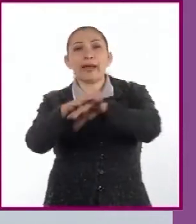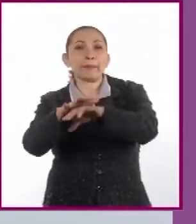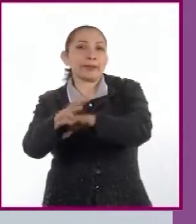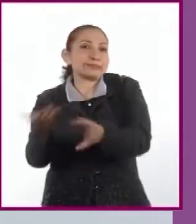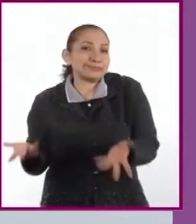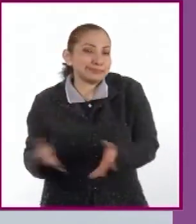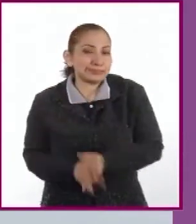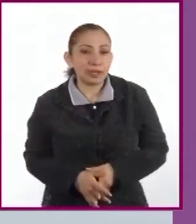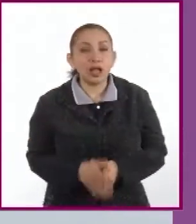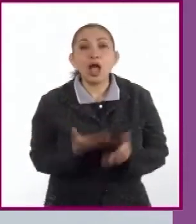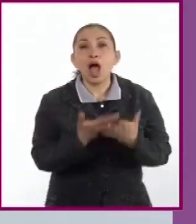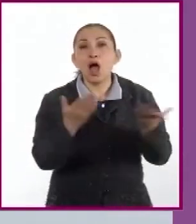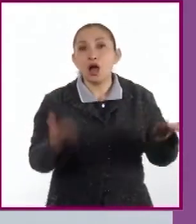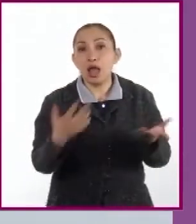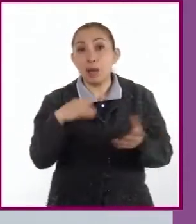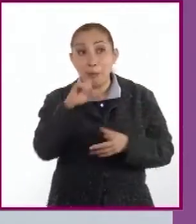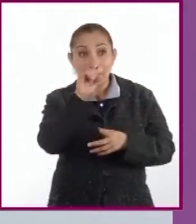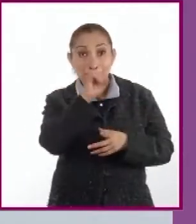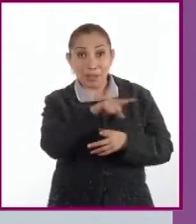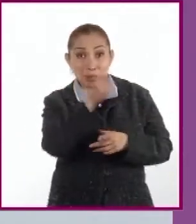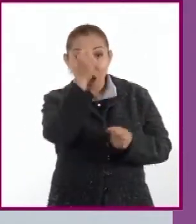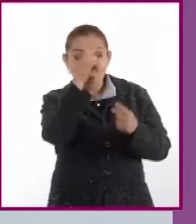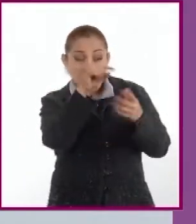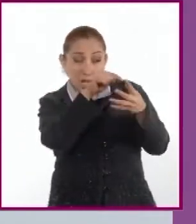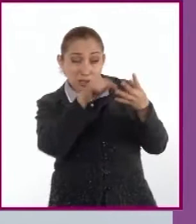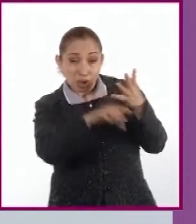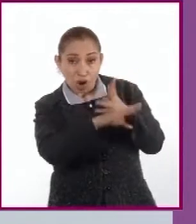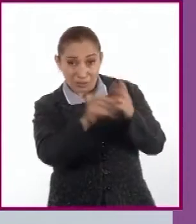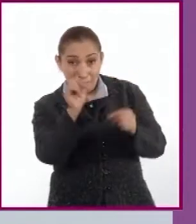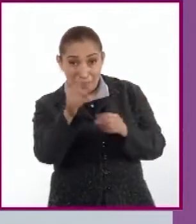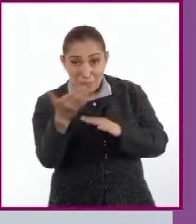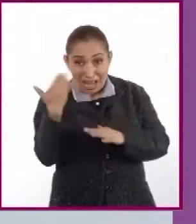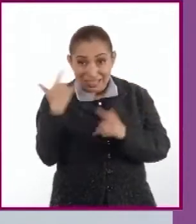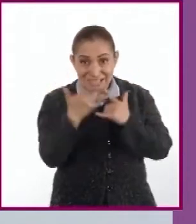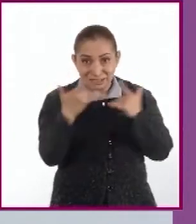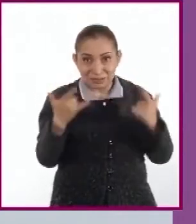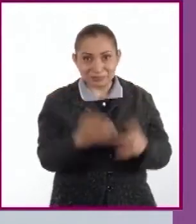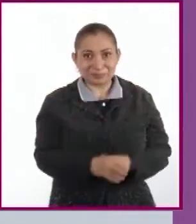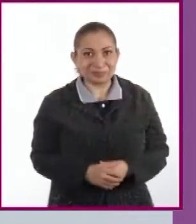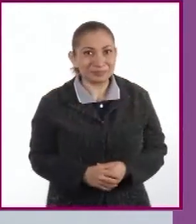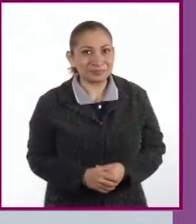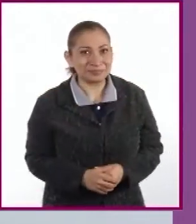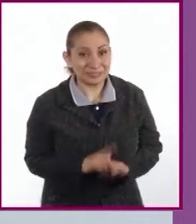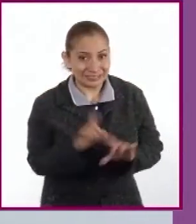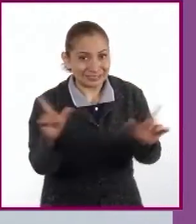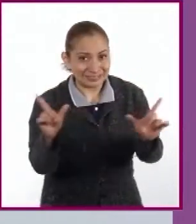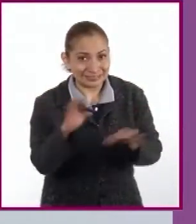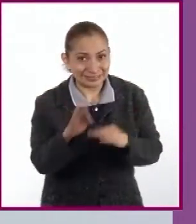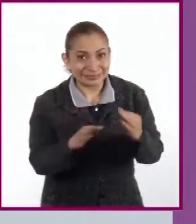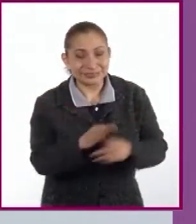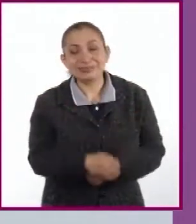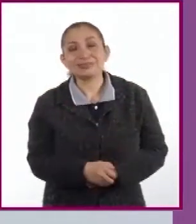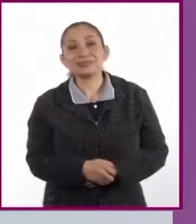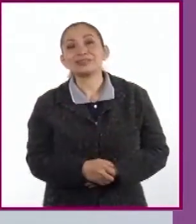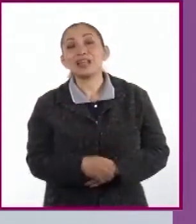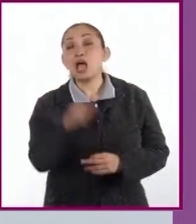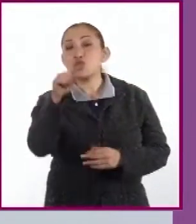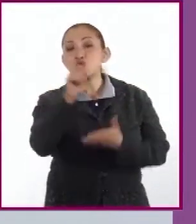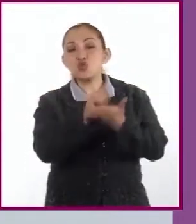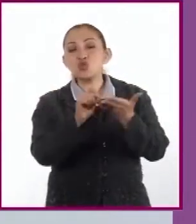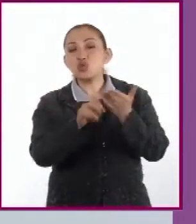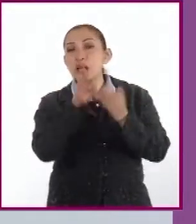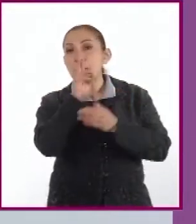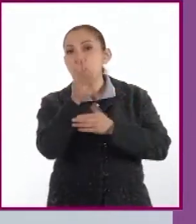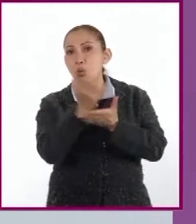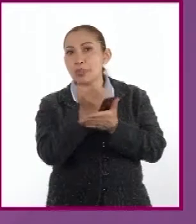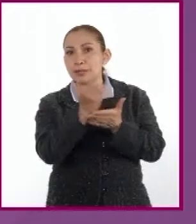¿Qué les parece si rescatamos algunos puntos importantes de esta leyenda? ¿Listos y listas? Anoten las respuestas